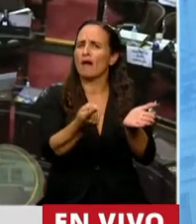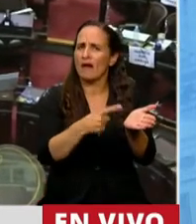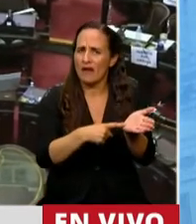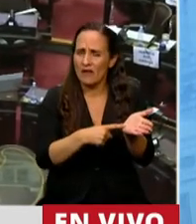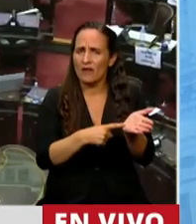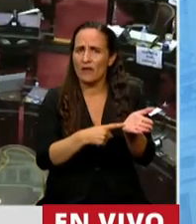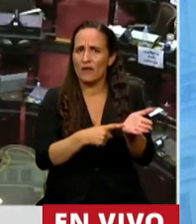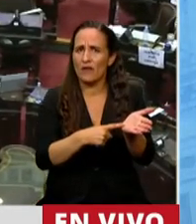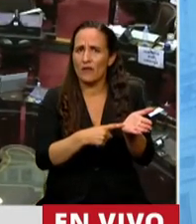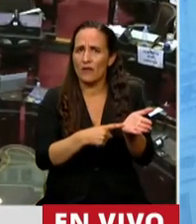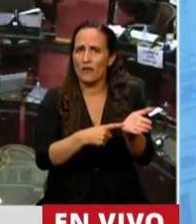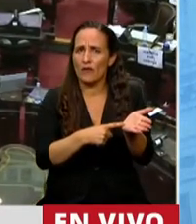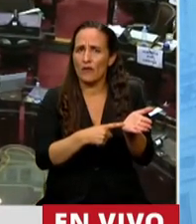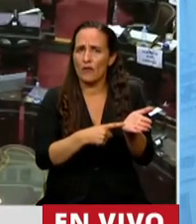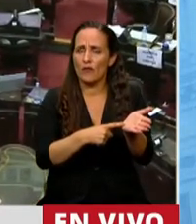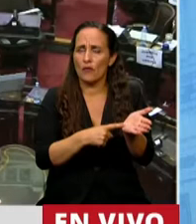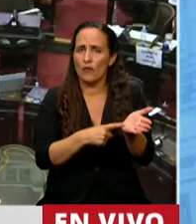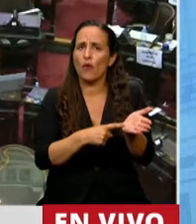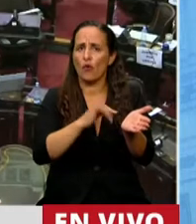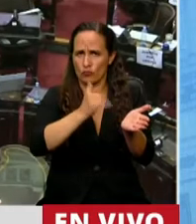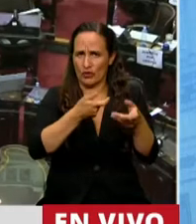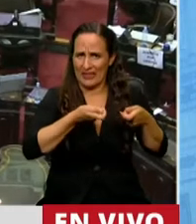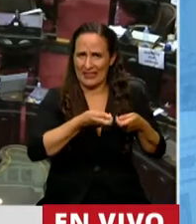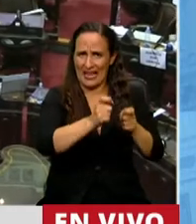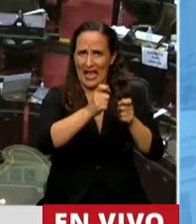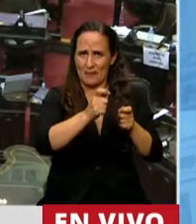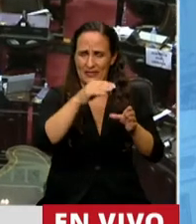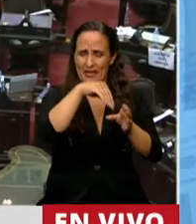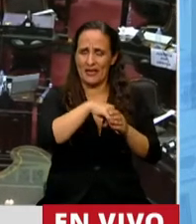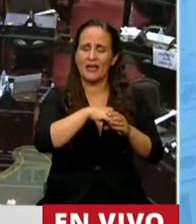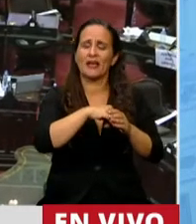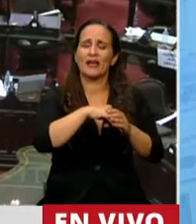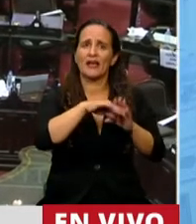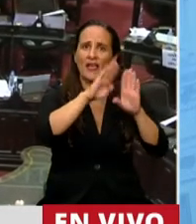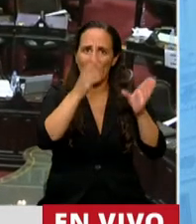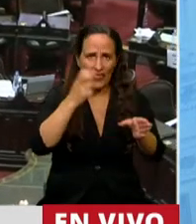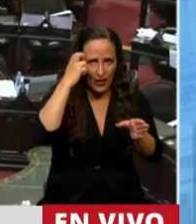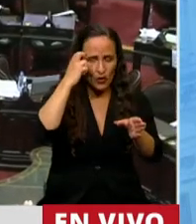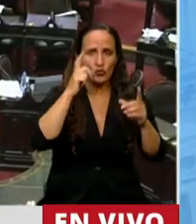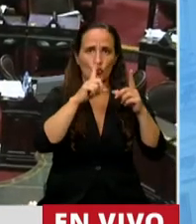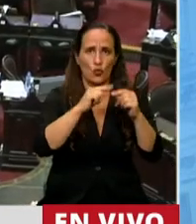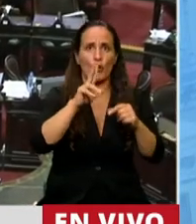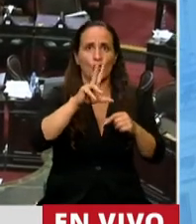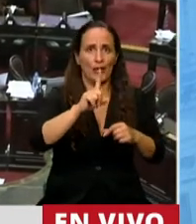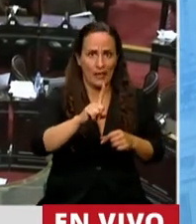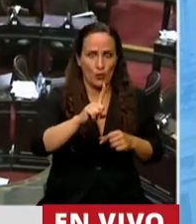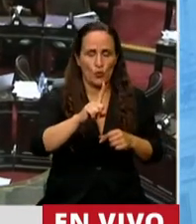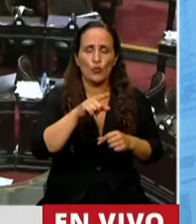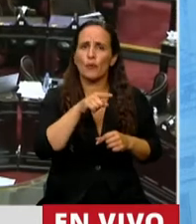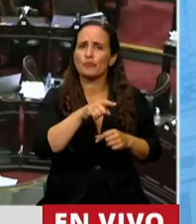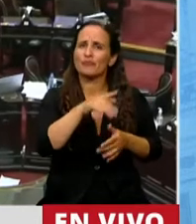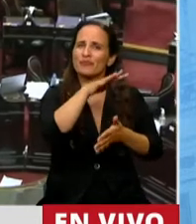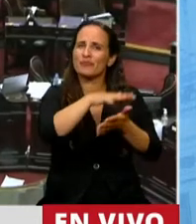este está inscrito en el trámite parlamentario número 31 y hablaba sobre una